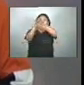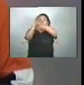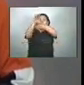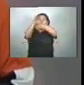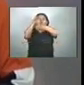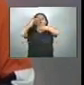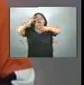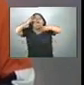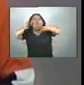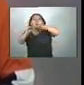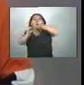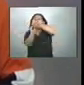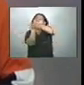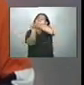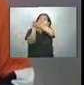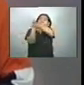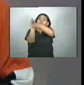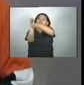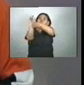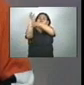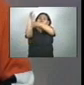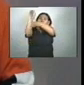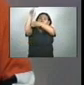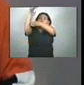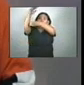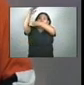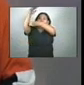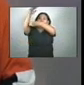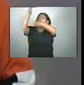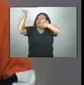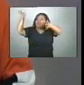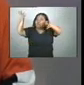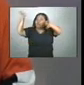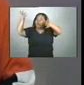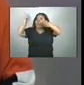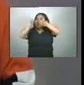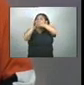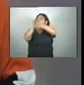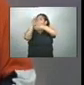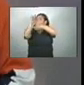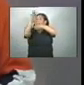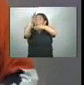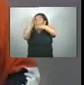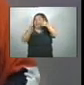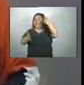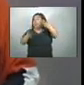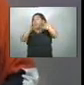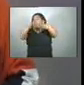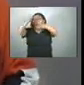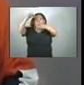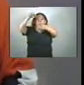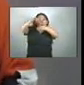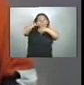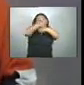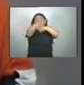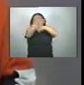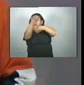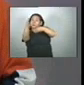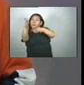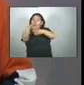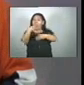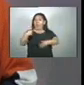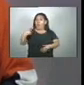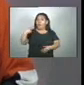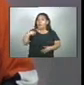sube todo lo que el volcán expele, mayor probabilidad de que se disipe con los vientos que ayer